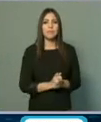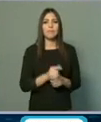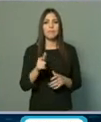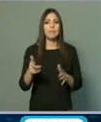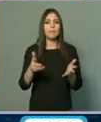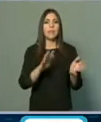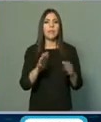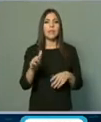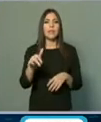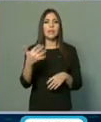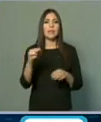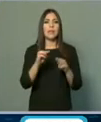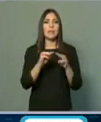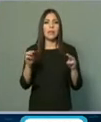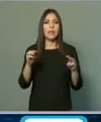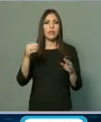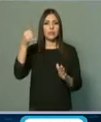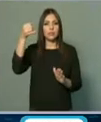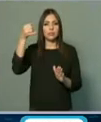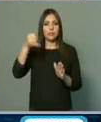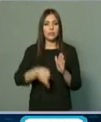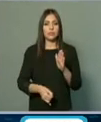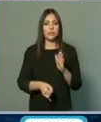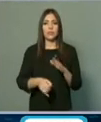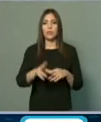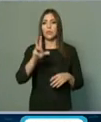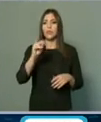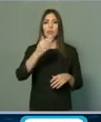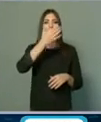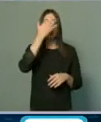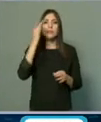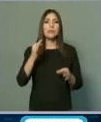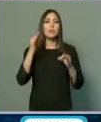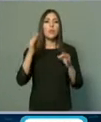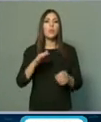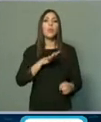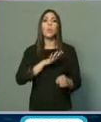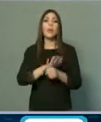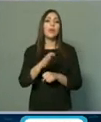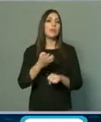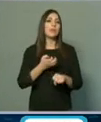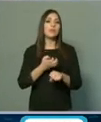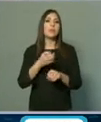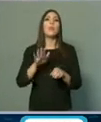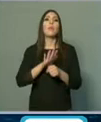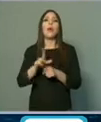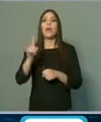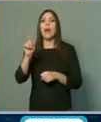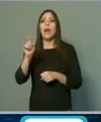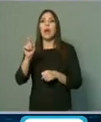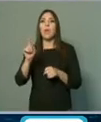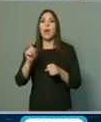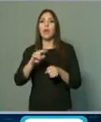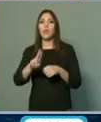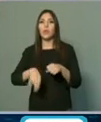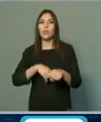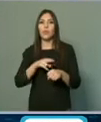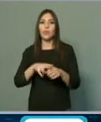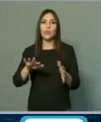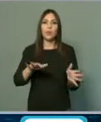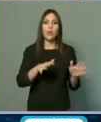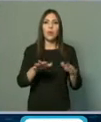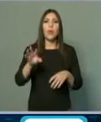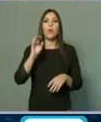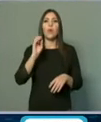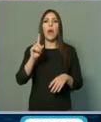aproximadamente a 15 metros de profundidad, que no se sabe exactamente en qué estado está. digamos que el punto de fusión del agua, si ustedes